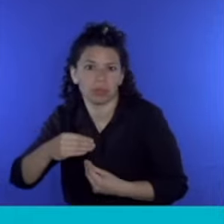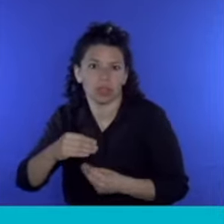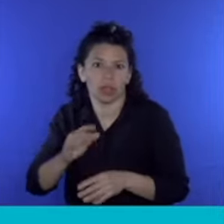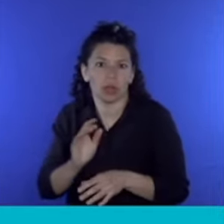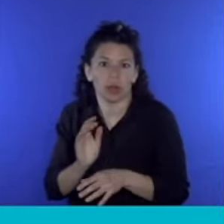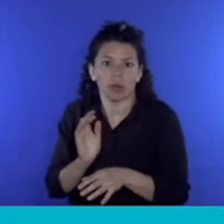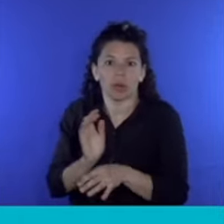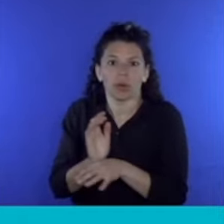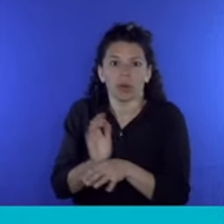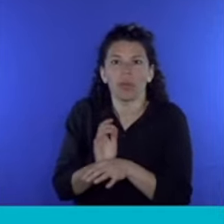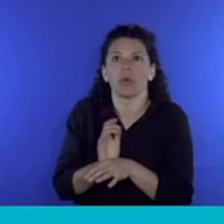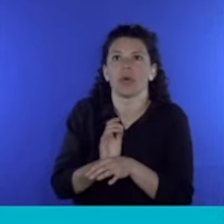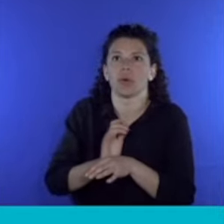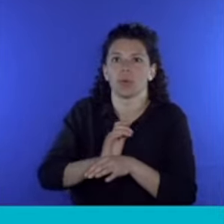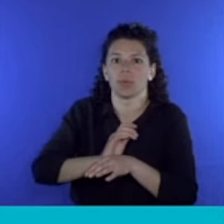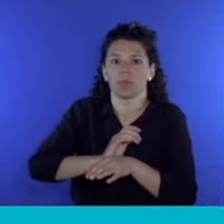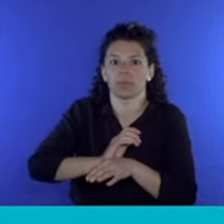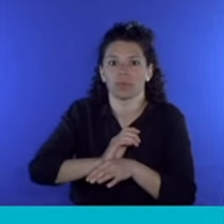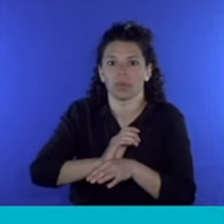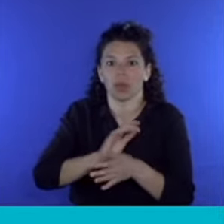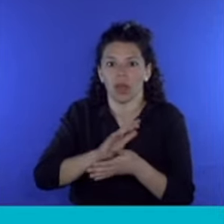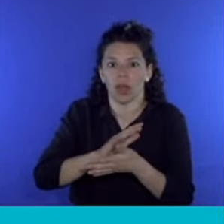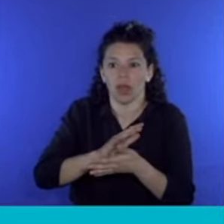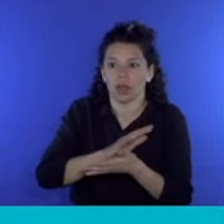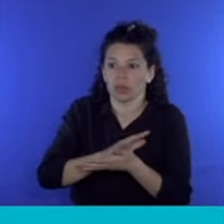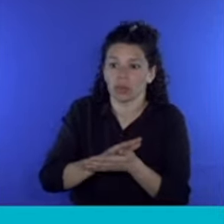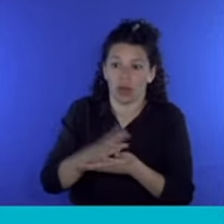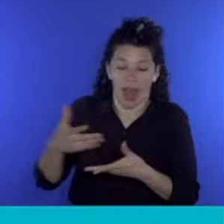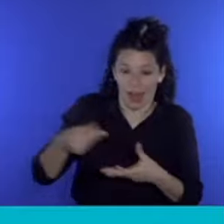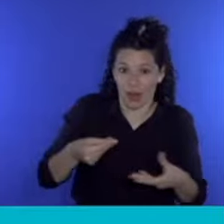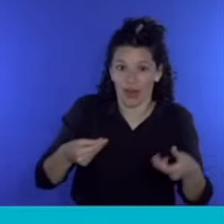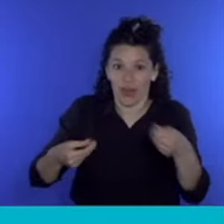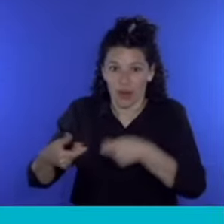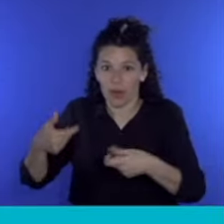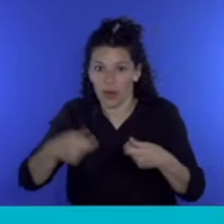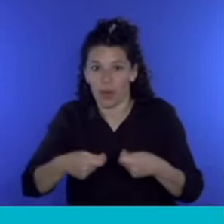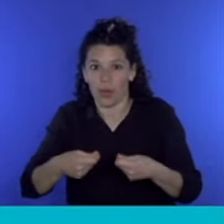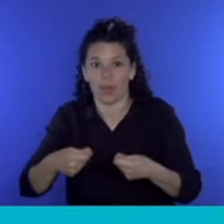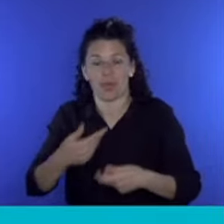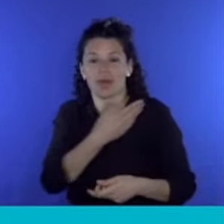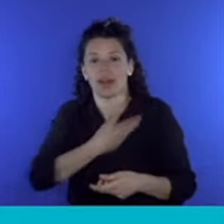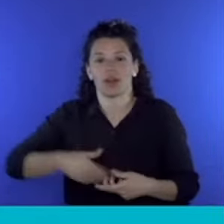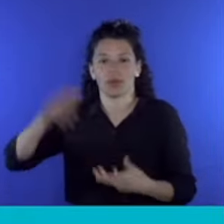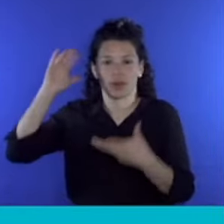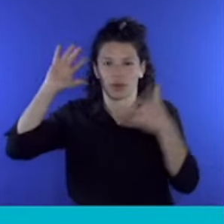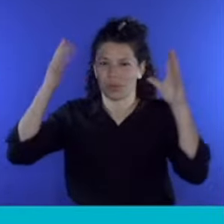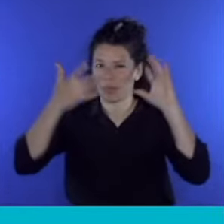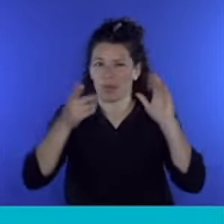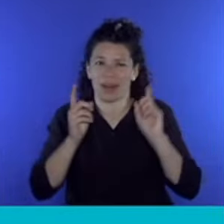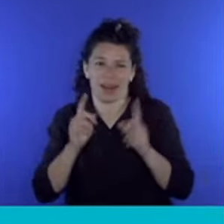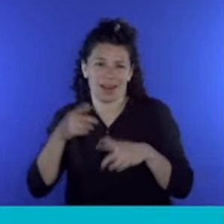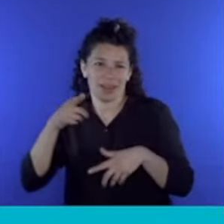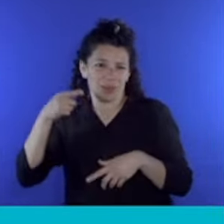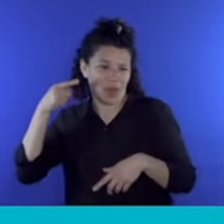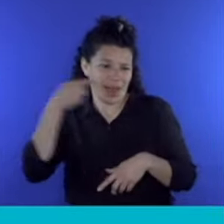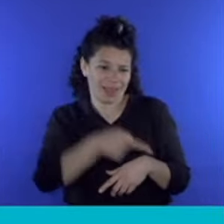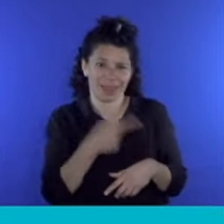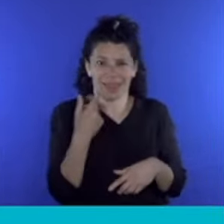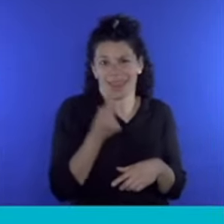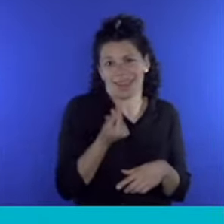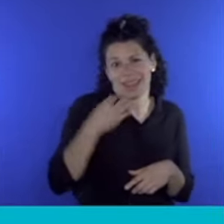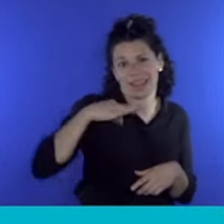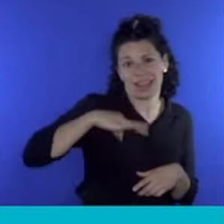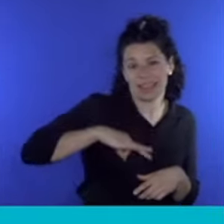es un acto de colaboracionismo con el gobierno de Milei mientras ataca el salario, las condiciones de vida,